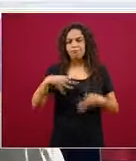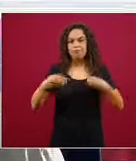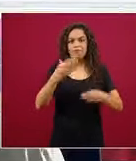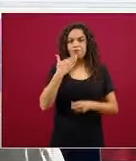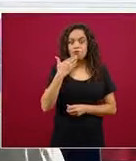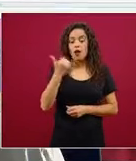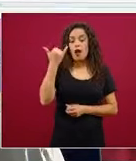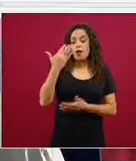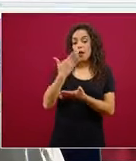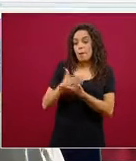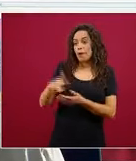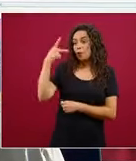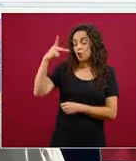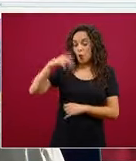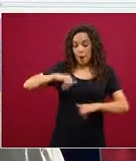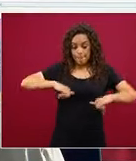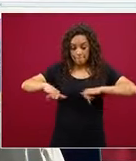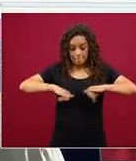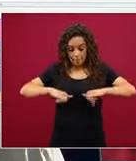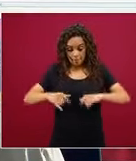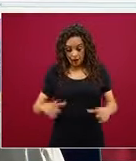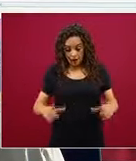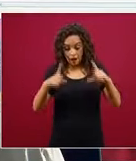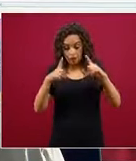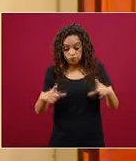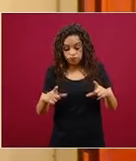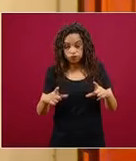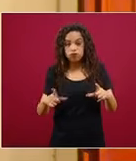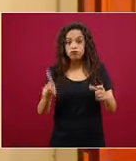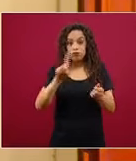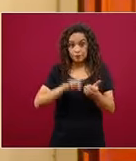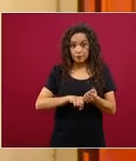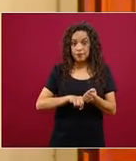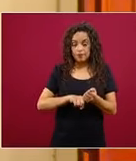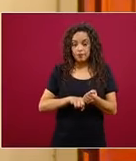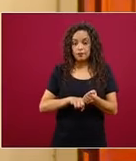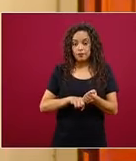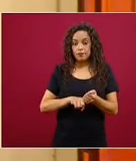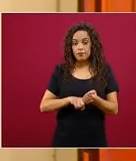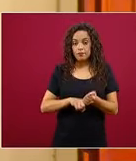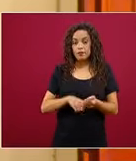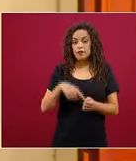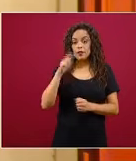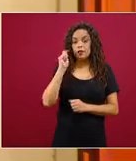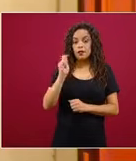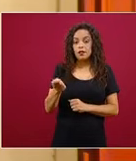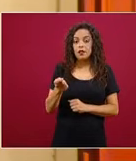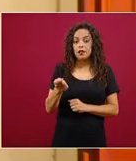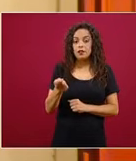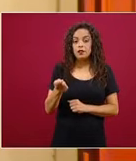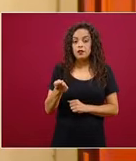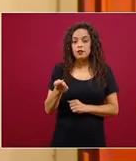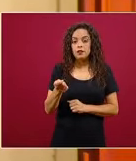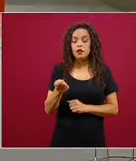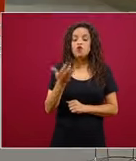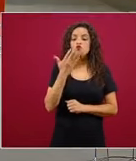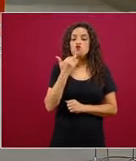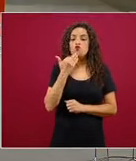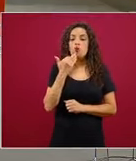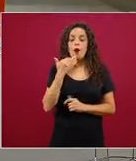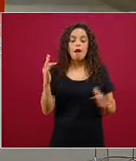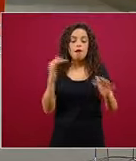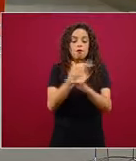geografía que el estado representa y que en algunos casos contribuye a la no interacción entre